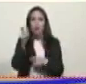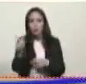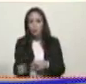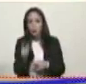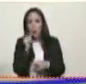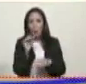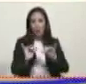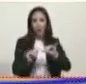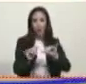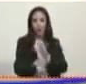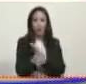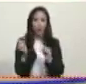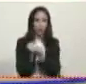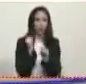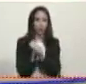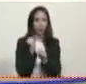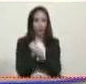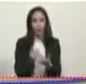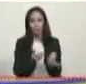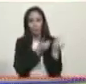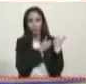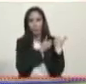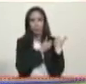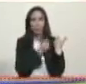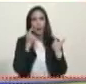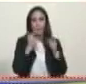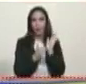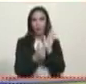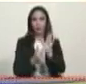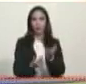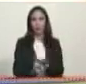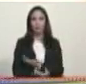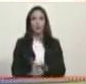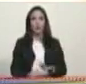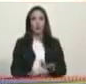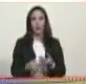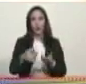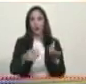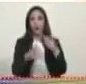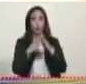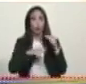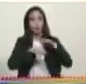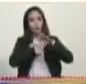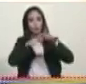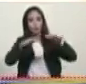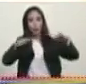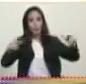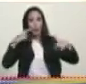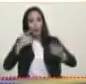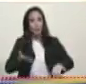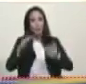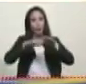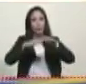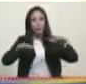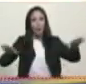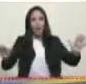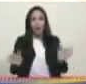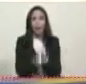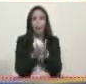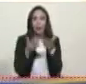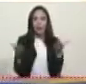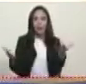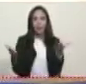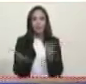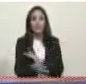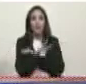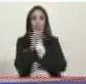mando acá en sus manos. Muestra allí el mando al presidente. Y aquí ya está el mar de Cumaná. Desde acá hasta Araya,